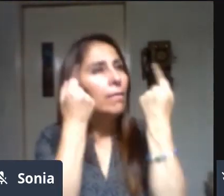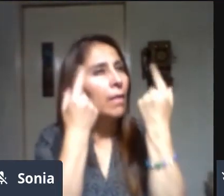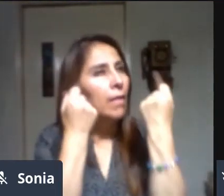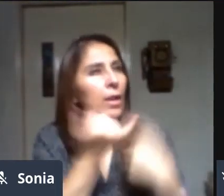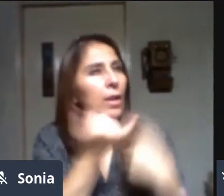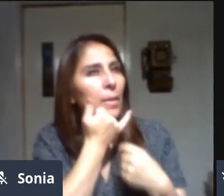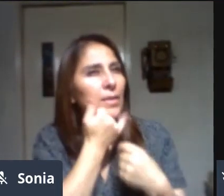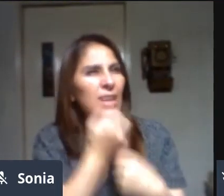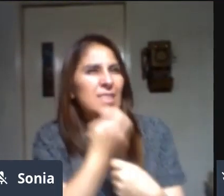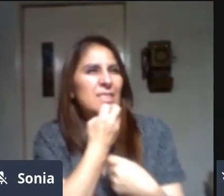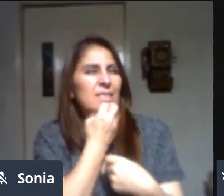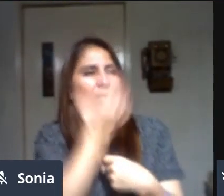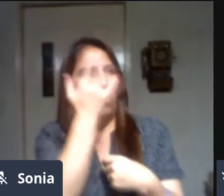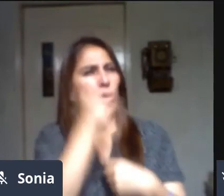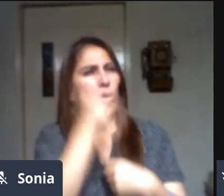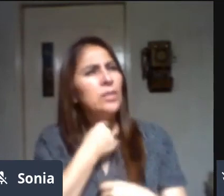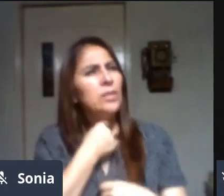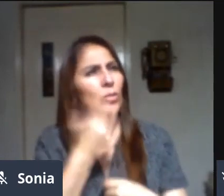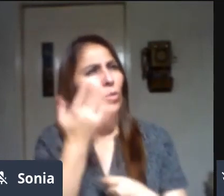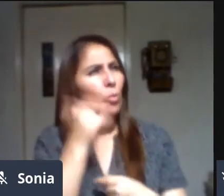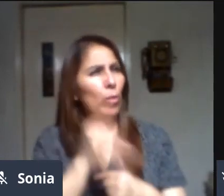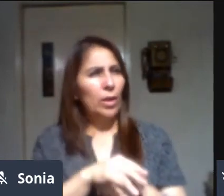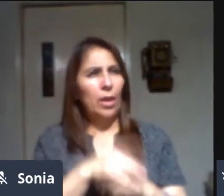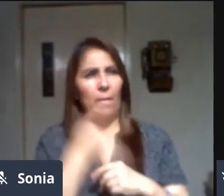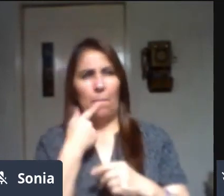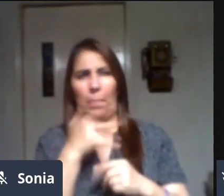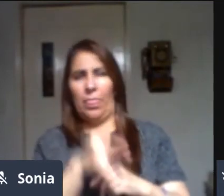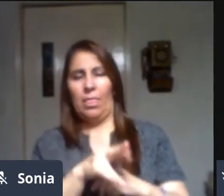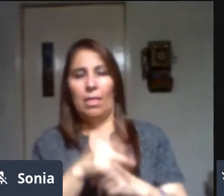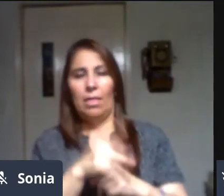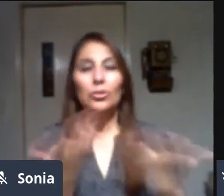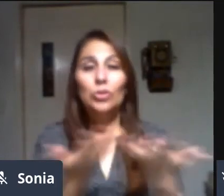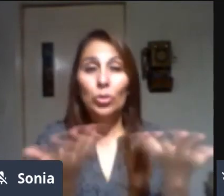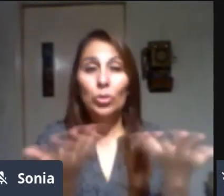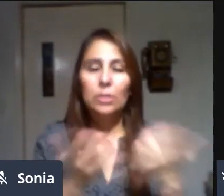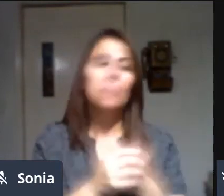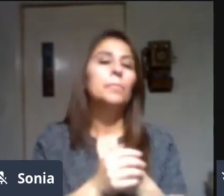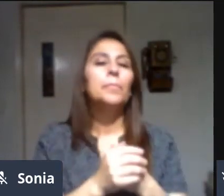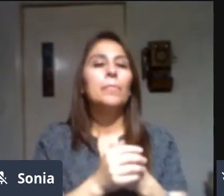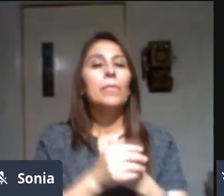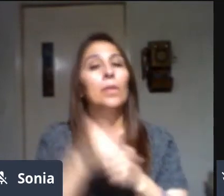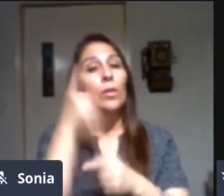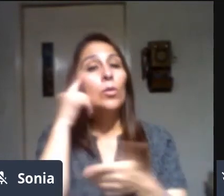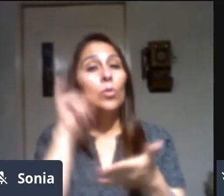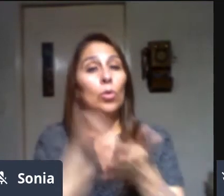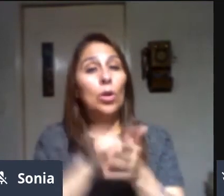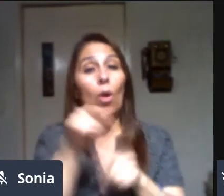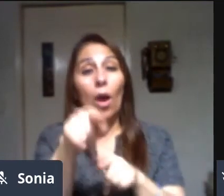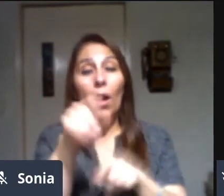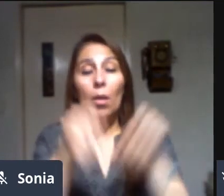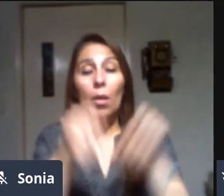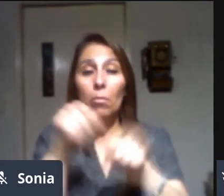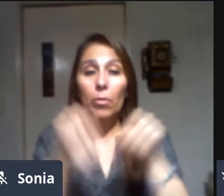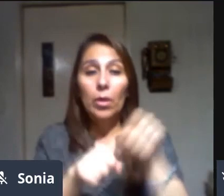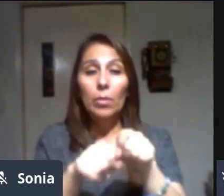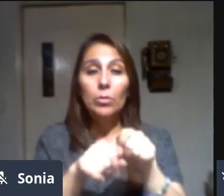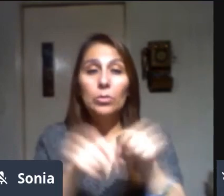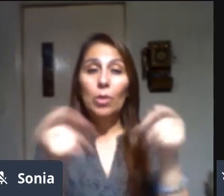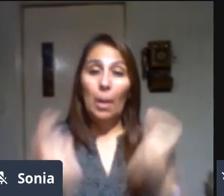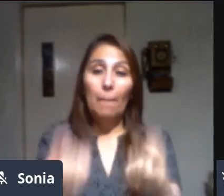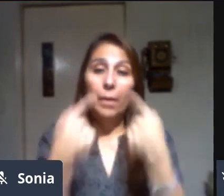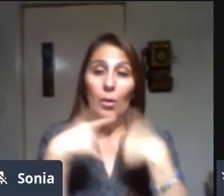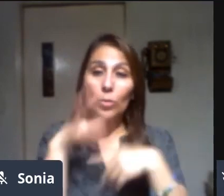cuál en dónde está la idea mía creo que ahí es donde podemos justamente frente a una pregunta que hacía lo hizo hablando allí en